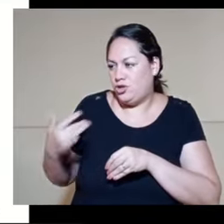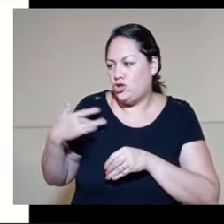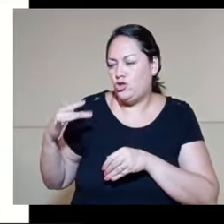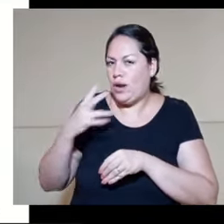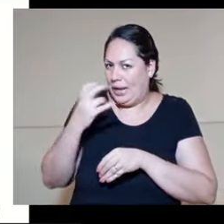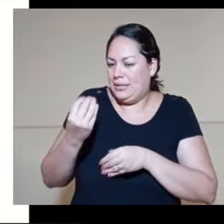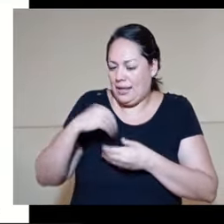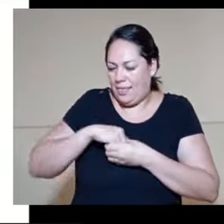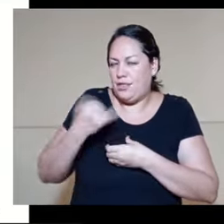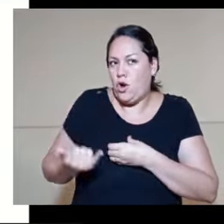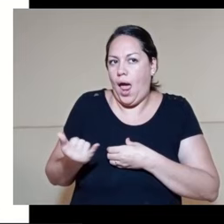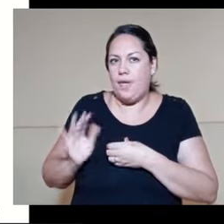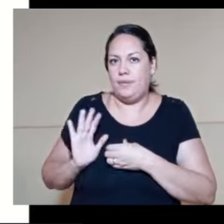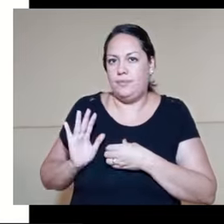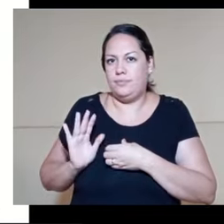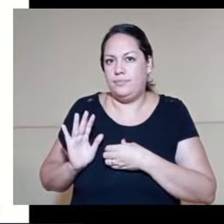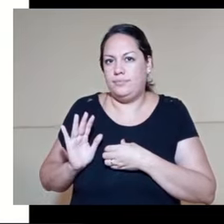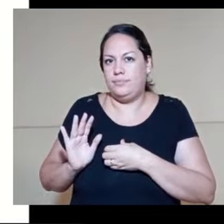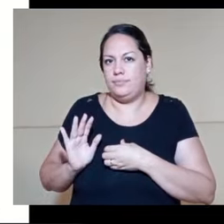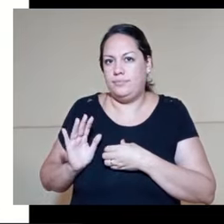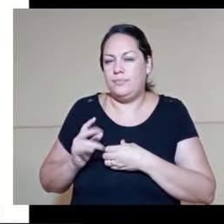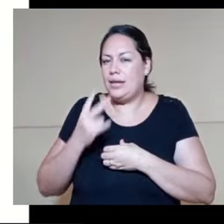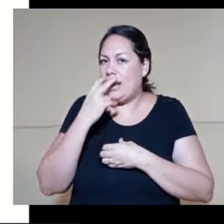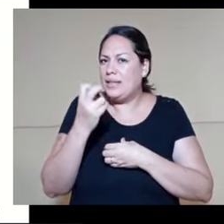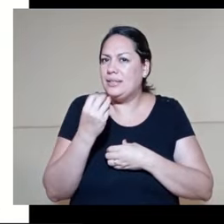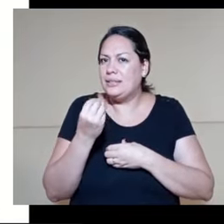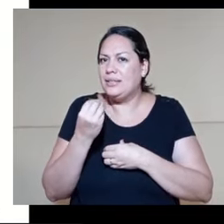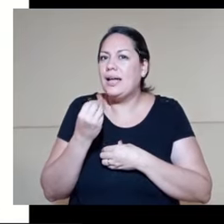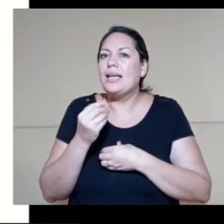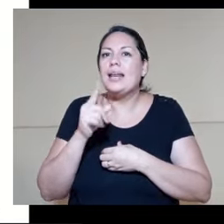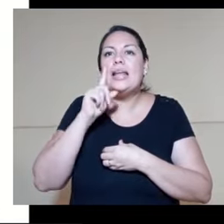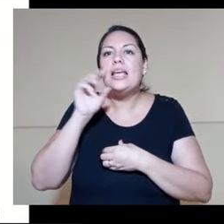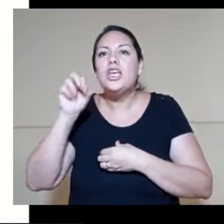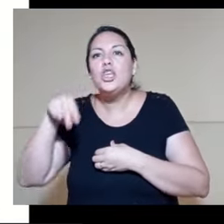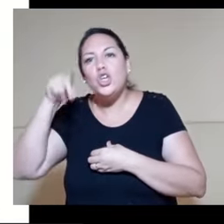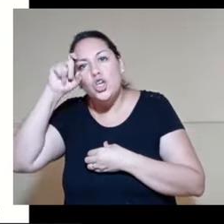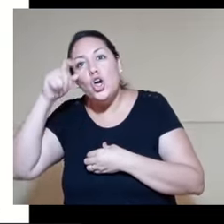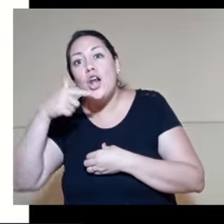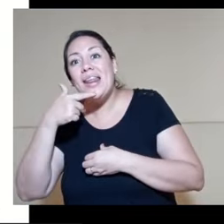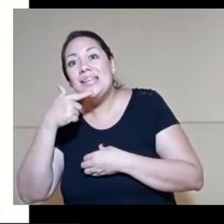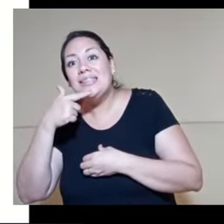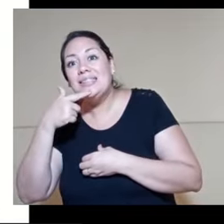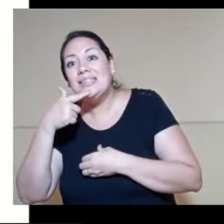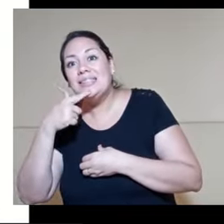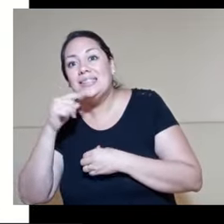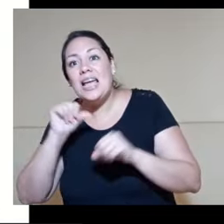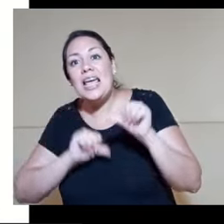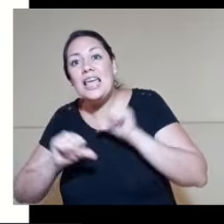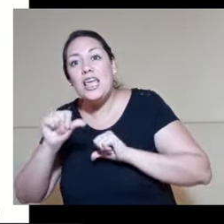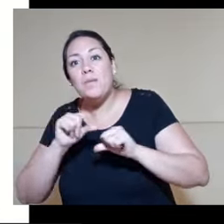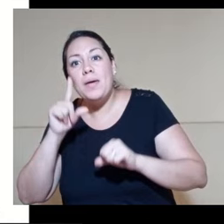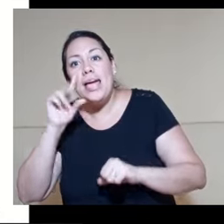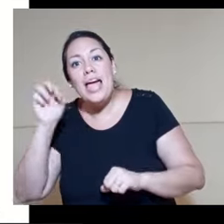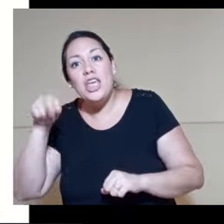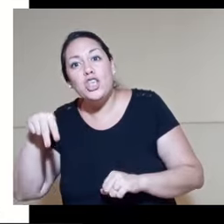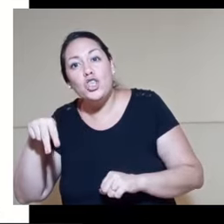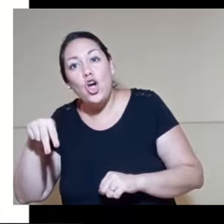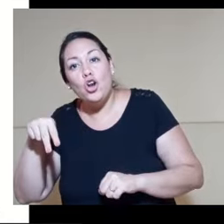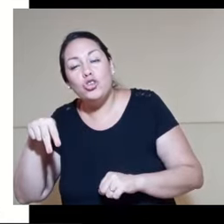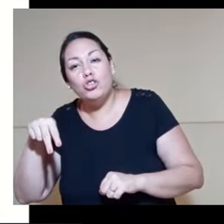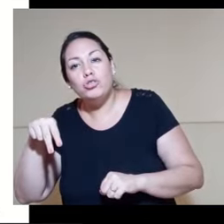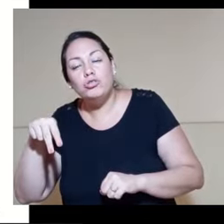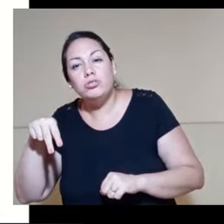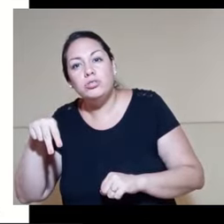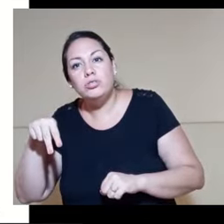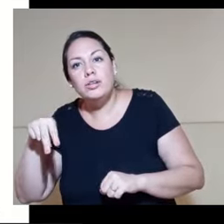estamos electrificados, nuestro cuerpo tiene electricidad, ¿no es cierto? Y esa electricidad está dada por los iones. Acuérdense, por